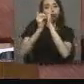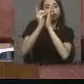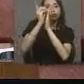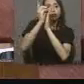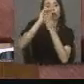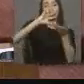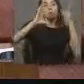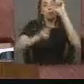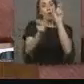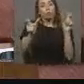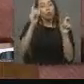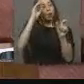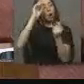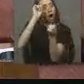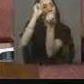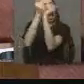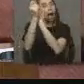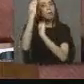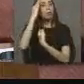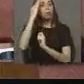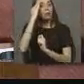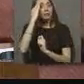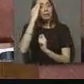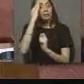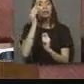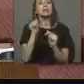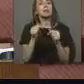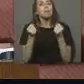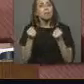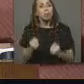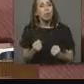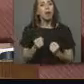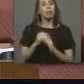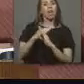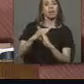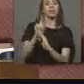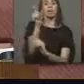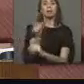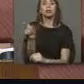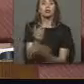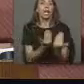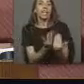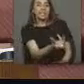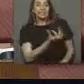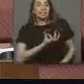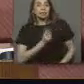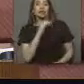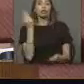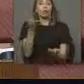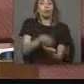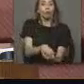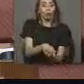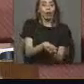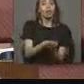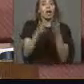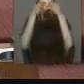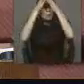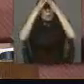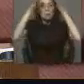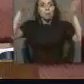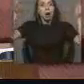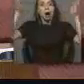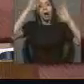nivel mundial nos enfrentan a esta realidad que podemos evitar y que nos lleva inevitablemente a adoptar una amplitud de criterio